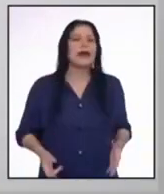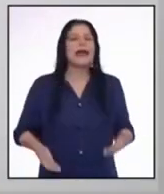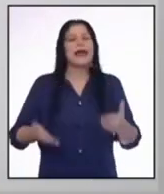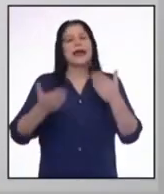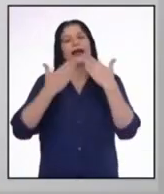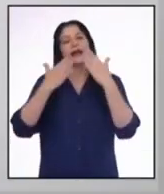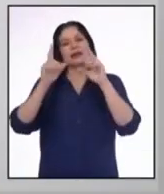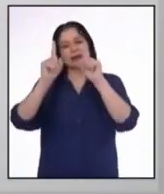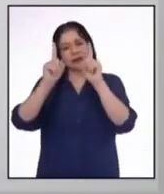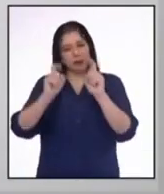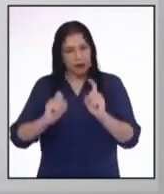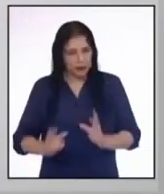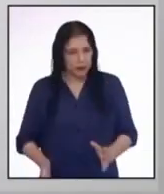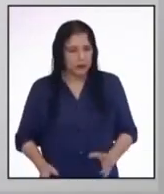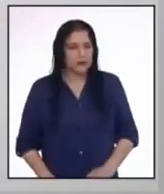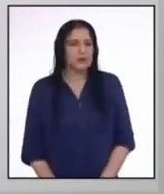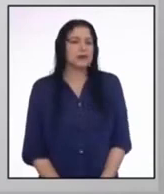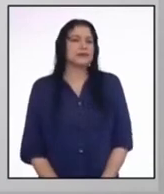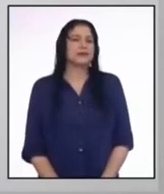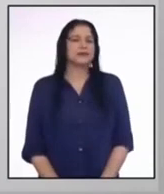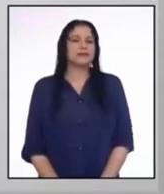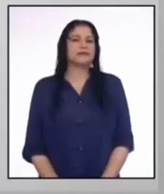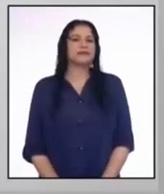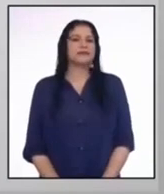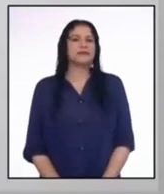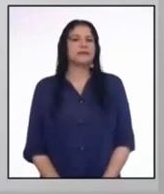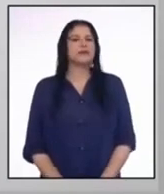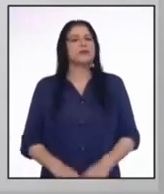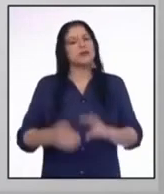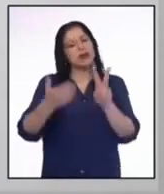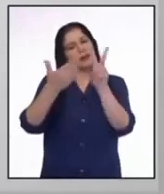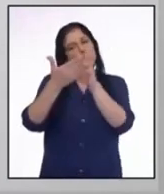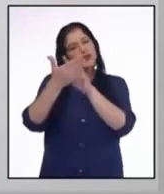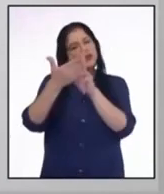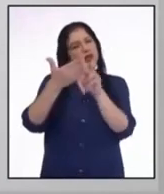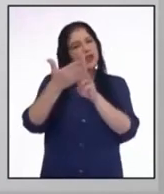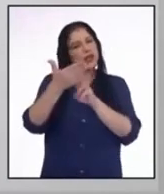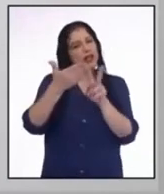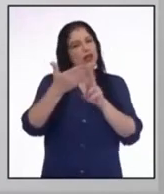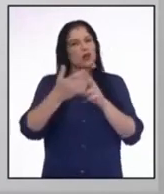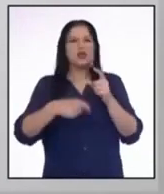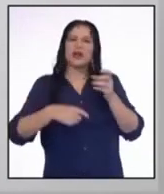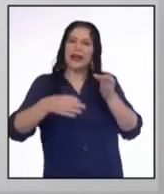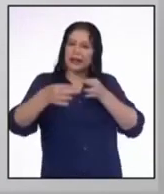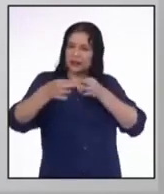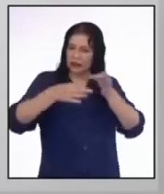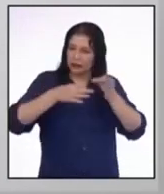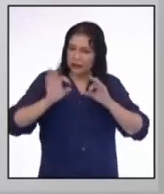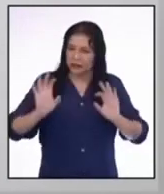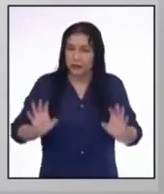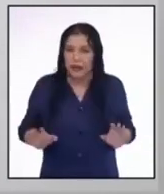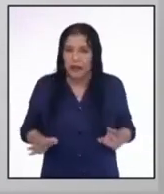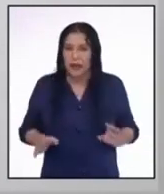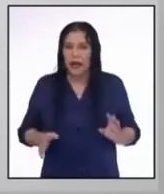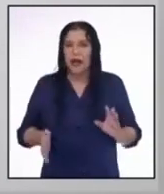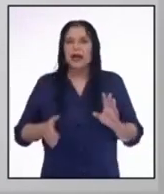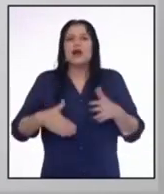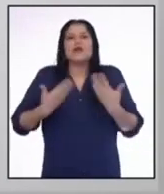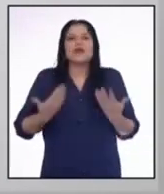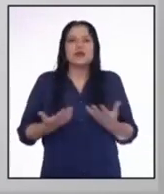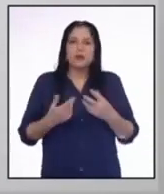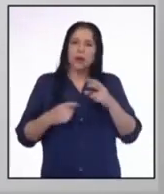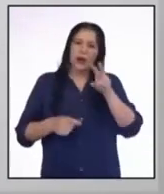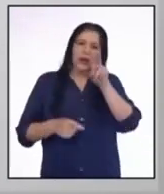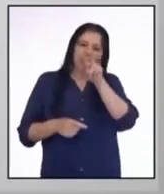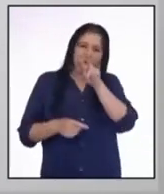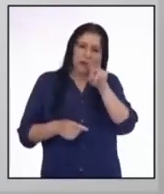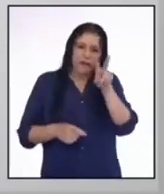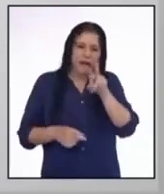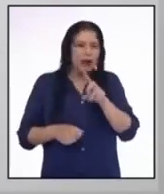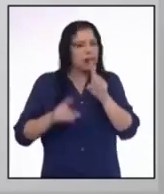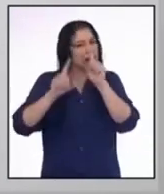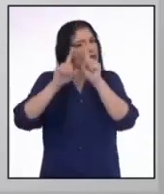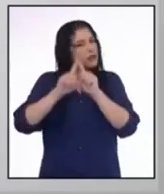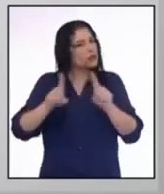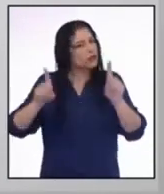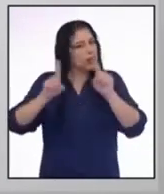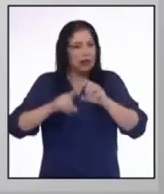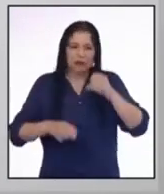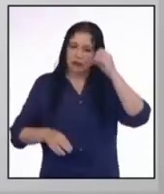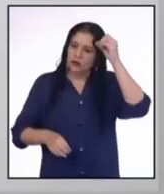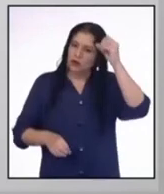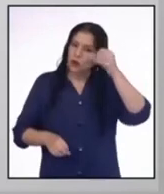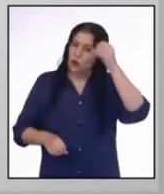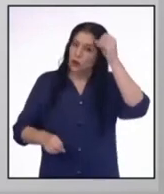por la pregunta, Sofía. Hemos leído un texto argumentativo donde se pueden apreciar las